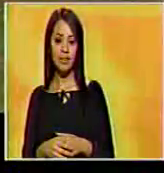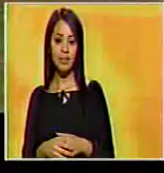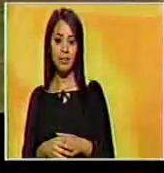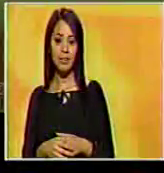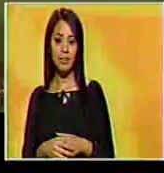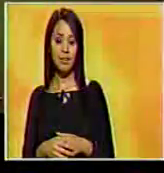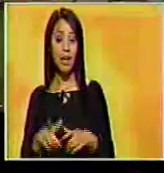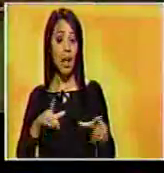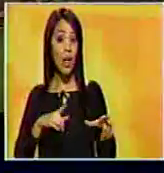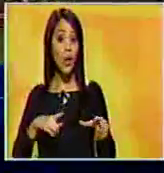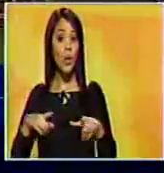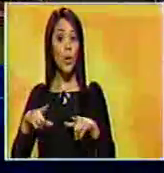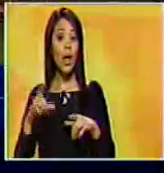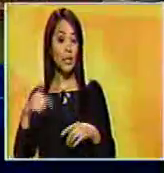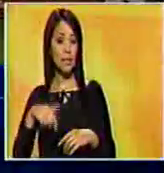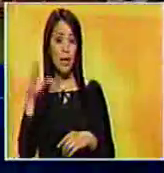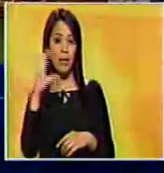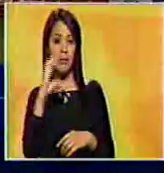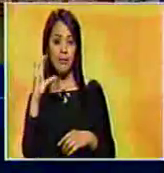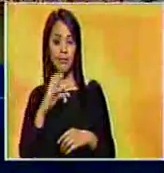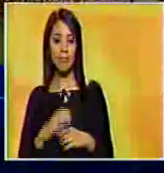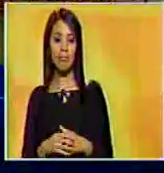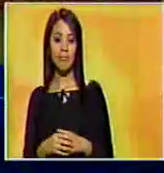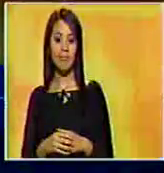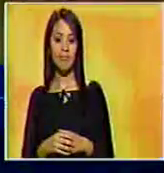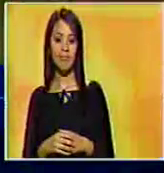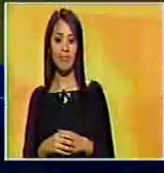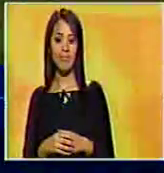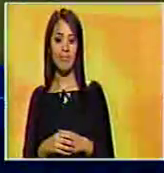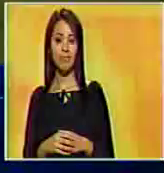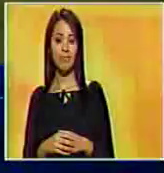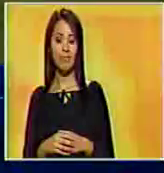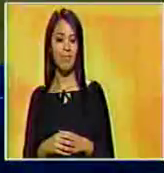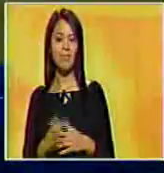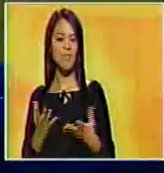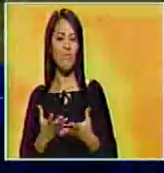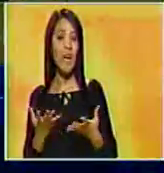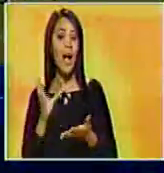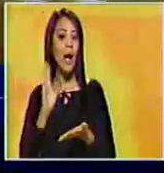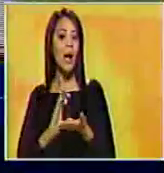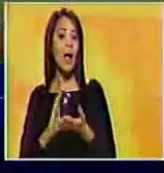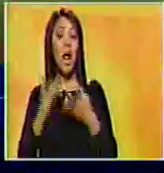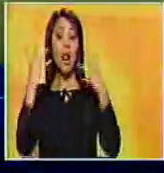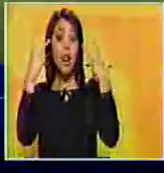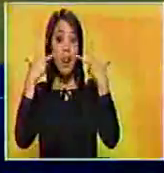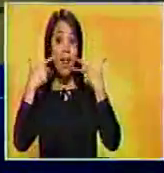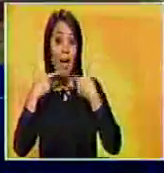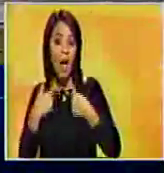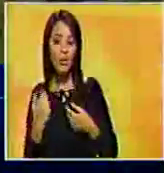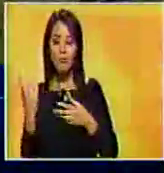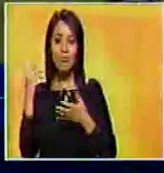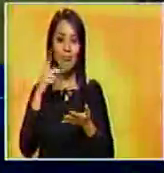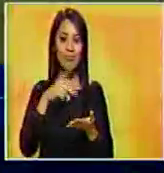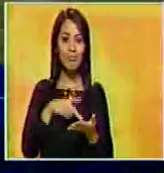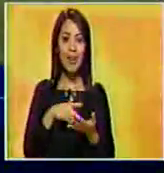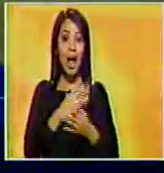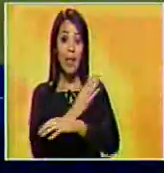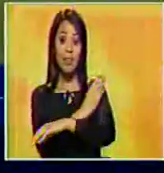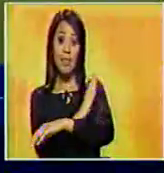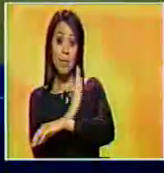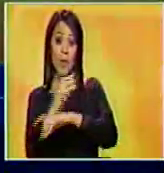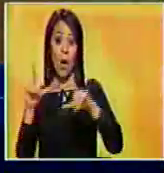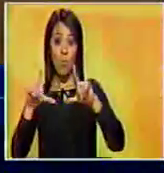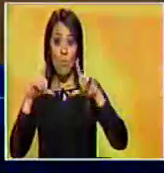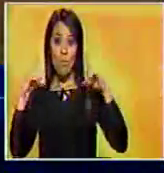En el Estadio Universitario de Caracas se disputará el Clásico de la Capital, donde Leones de Caracas visitan a Tiburones de La Guaira.